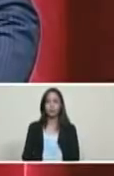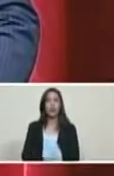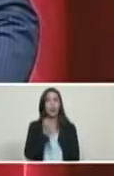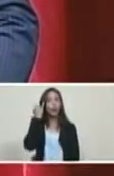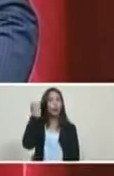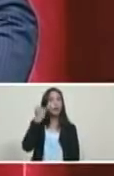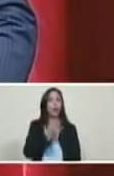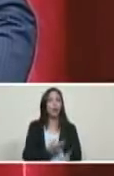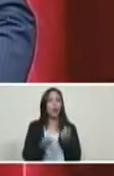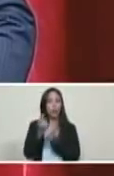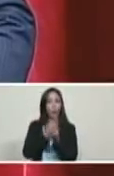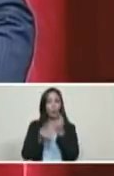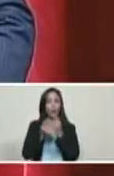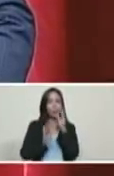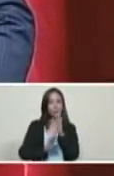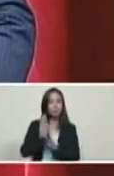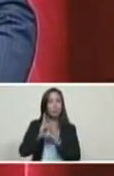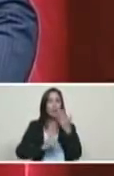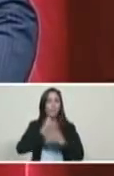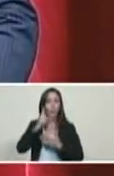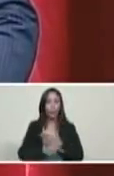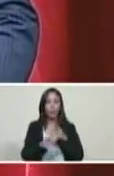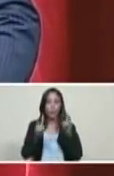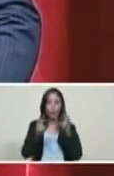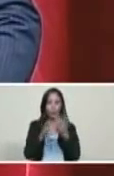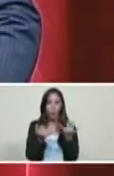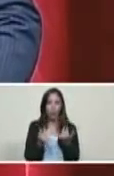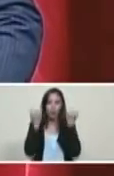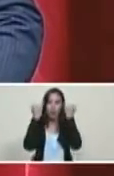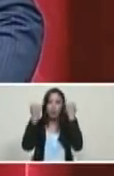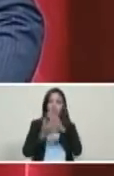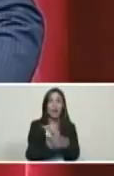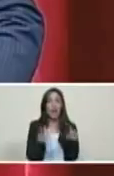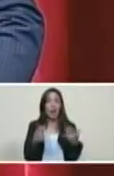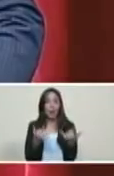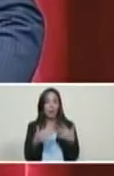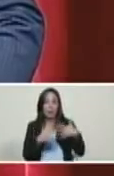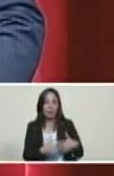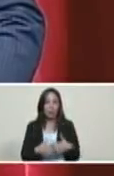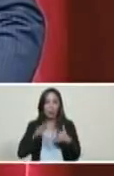recuperación económica, crecimiento y prosperidad que tiene como loco a los gringos.